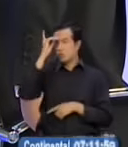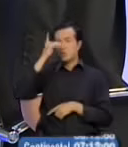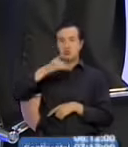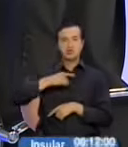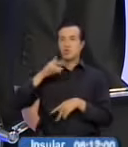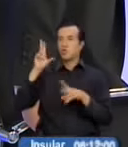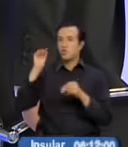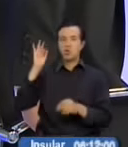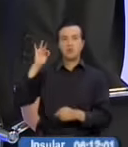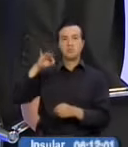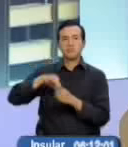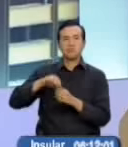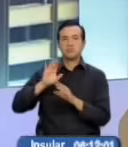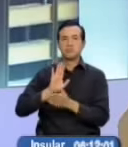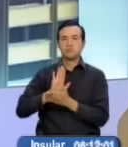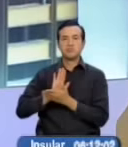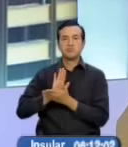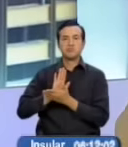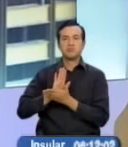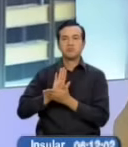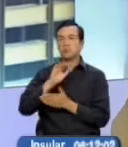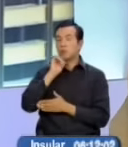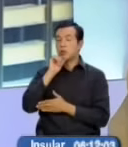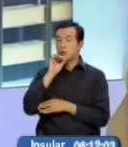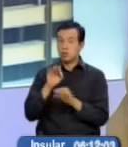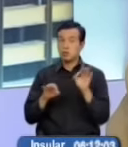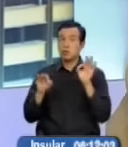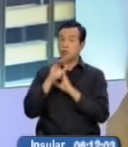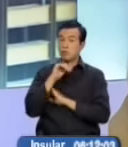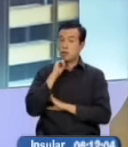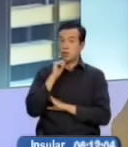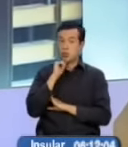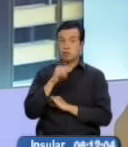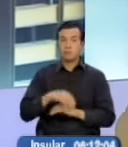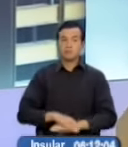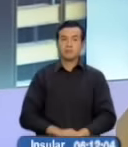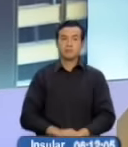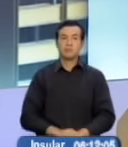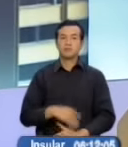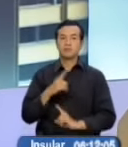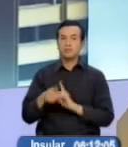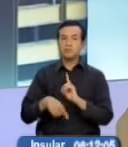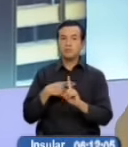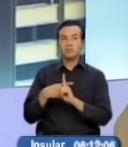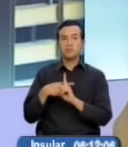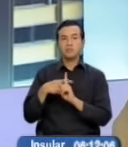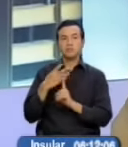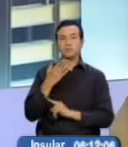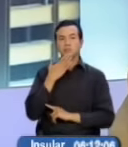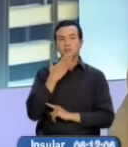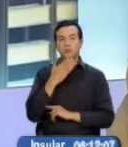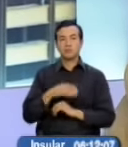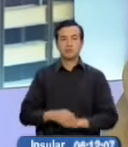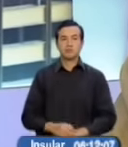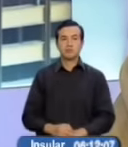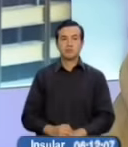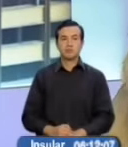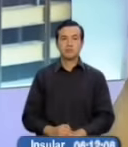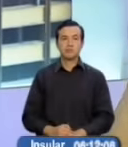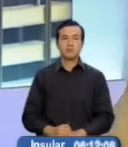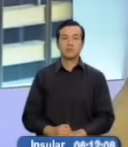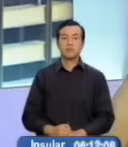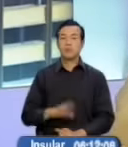opción. Y me parece a mí que hay una que es muy importante, ¿no? Añadiría la hipótesis que gran parte